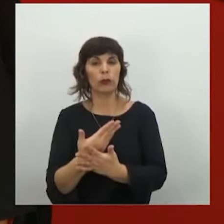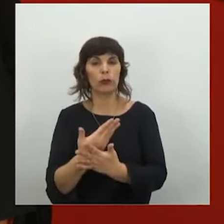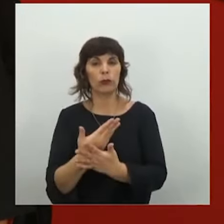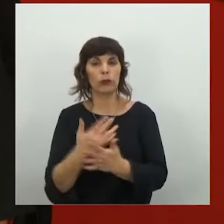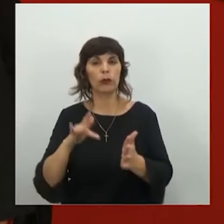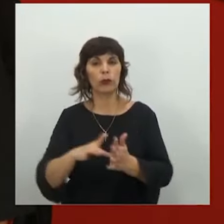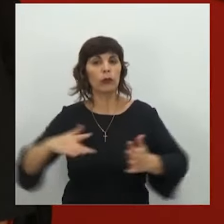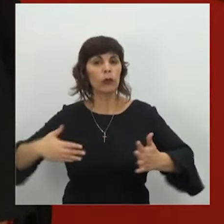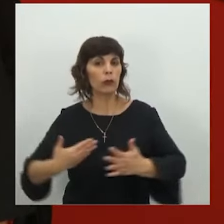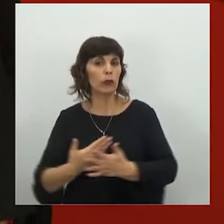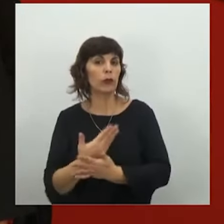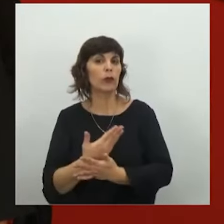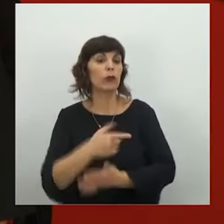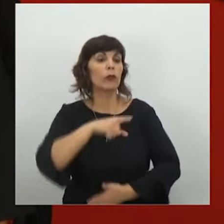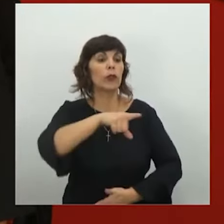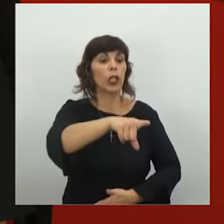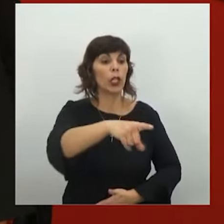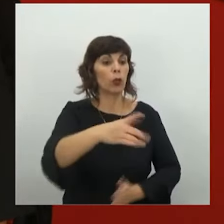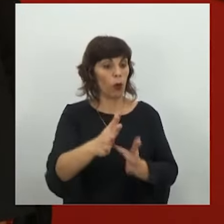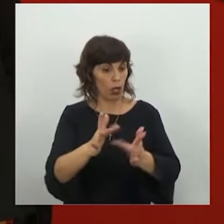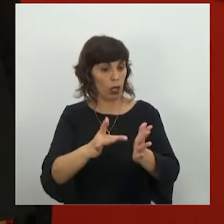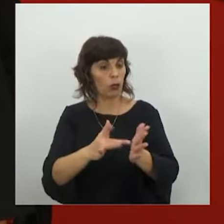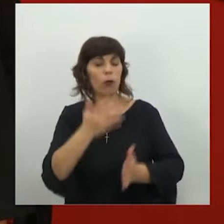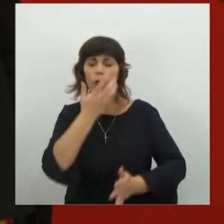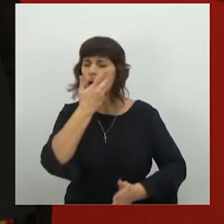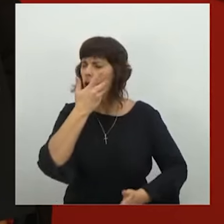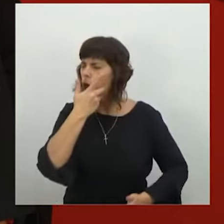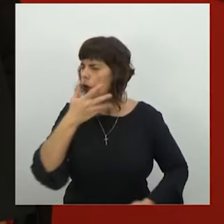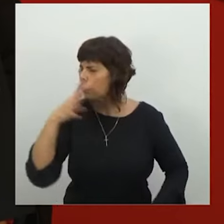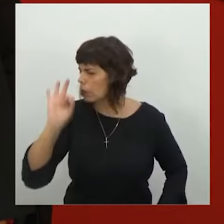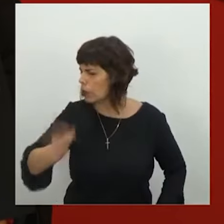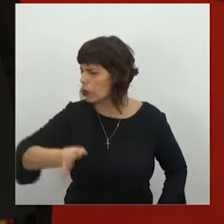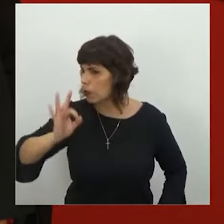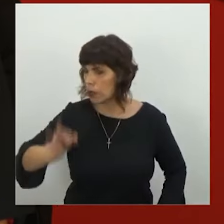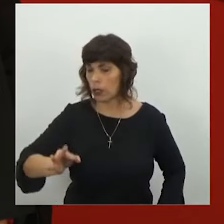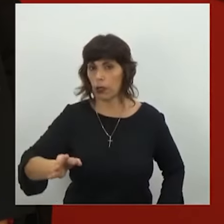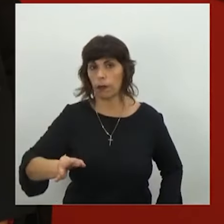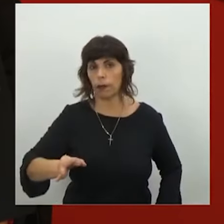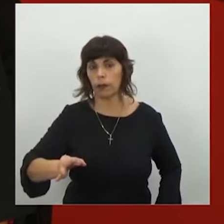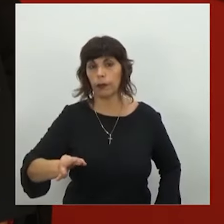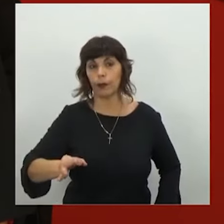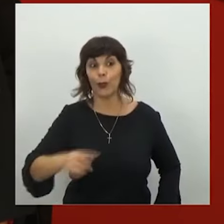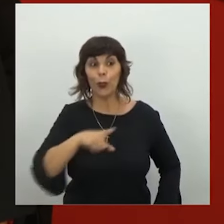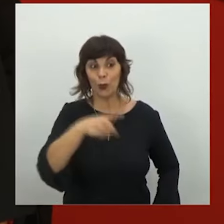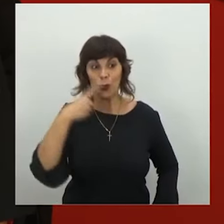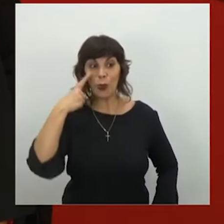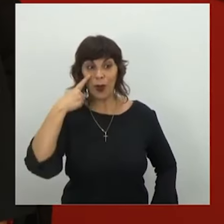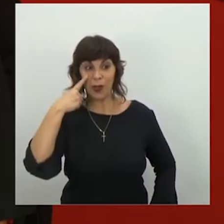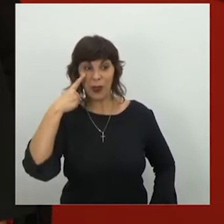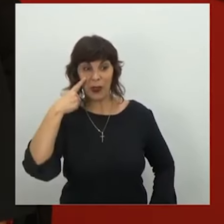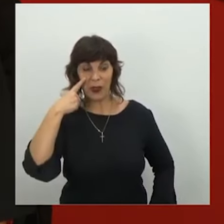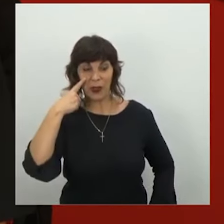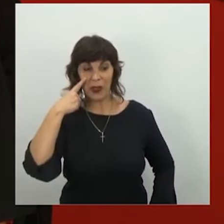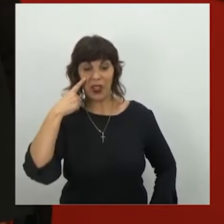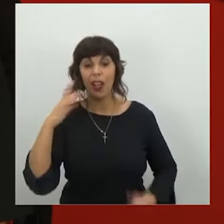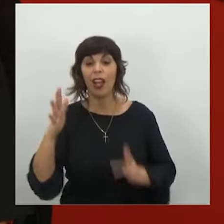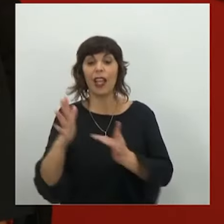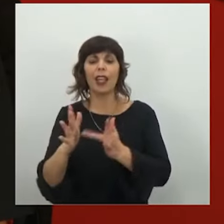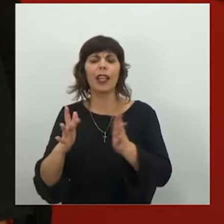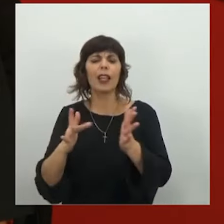El día que conozcas a Jesucristo, de verdad, te darás cuenta que Él es el